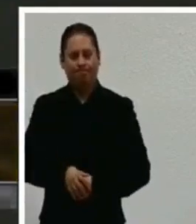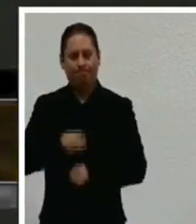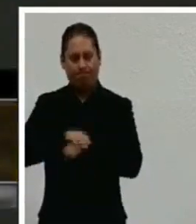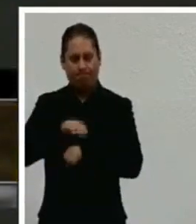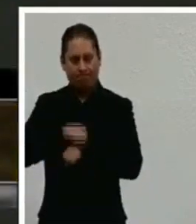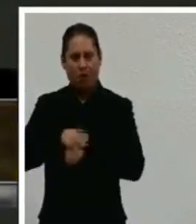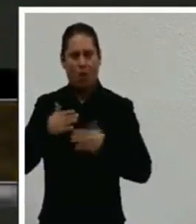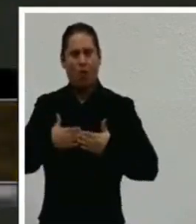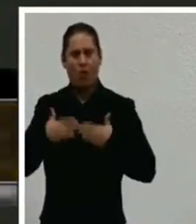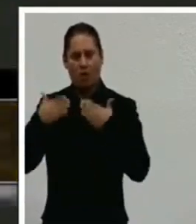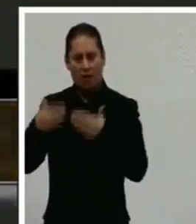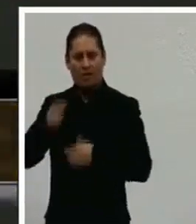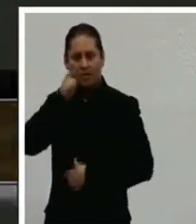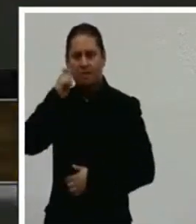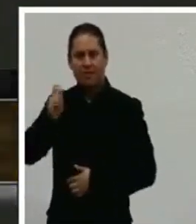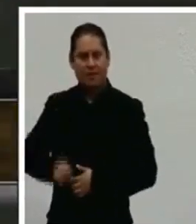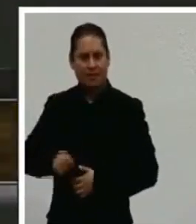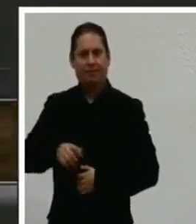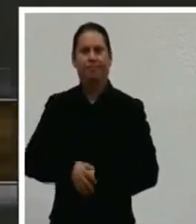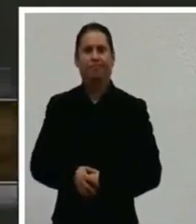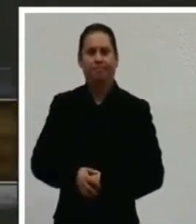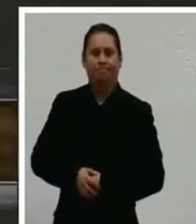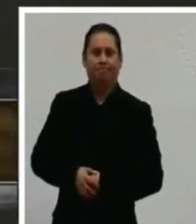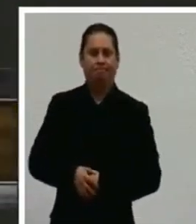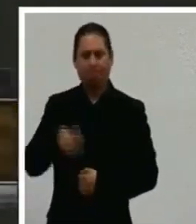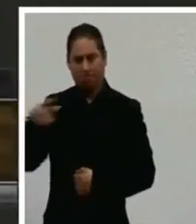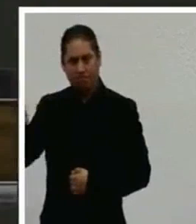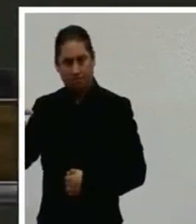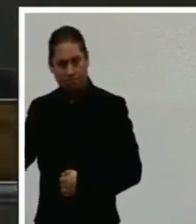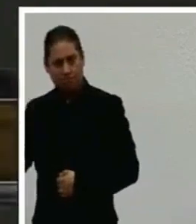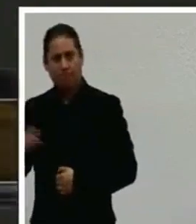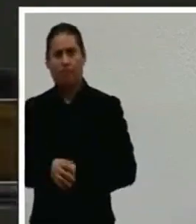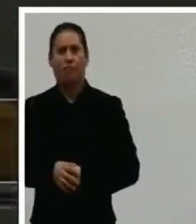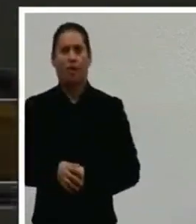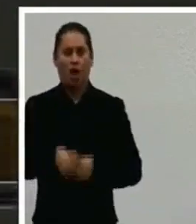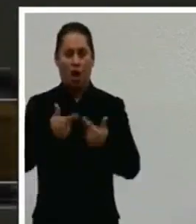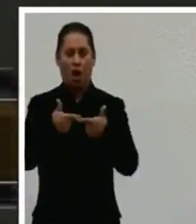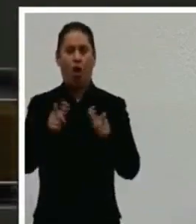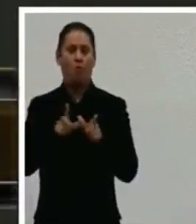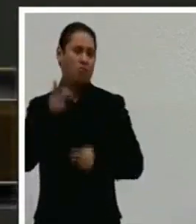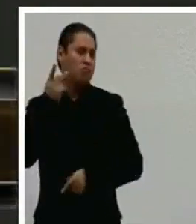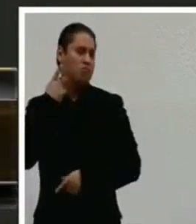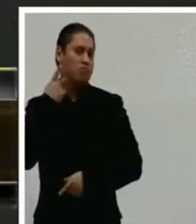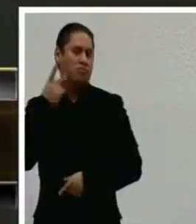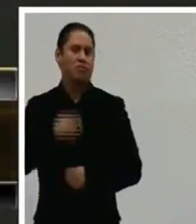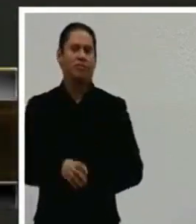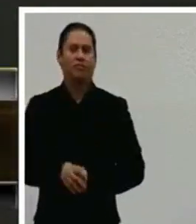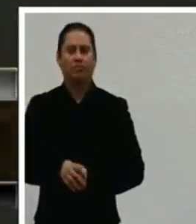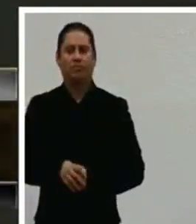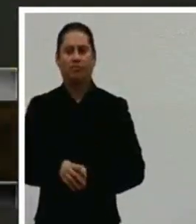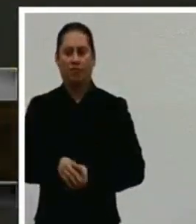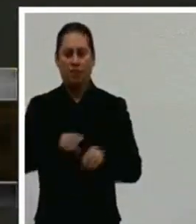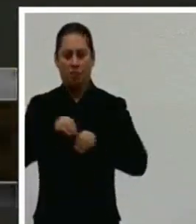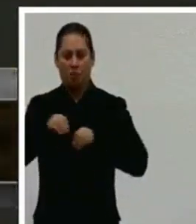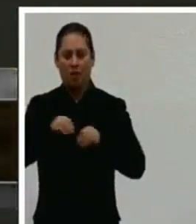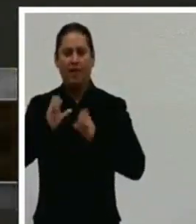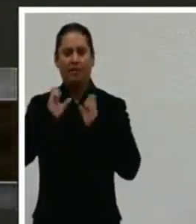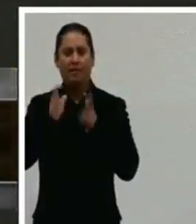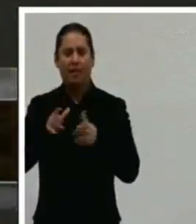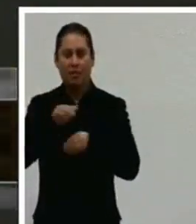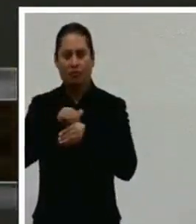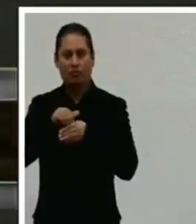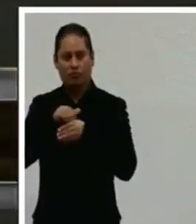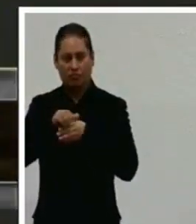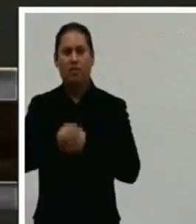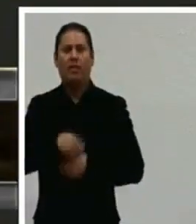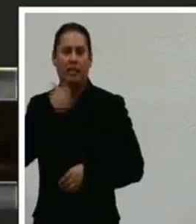tu confianza y tu amistad, y su servidora, que conformamos el grupo parlamentario de este partido Podemos Mover a Chiapas,